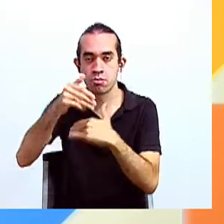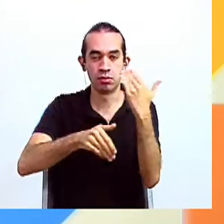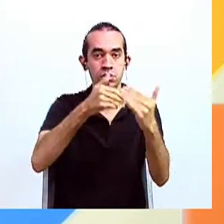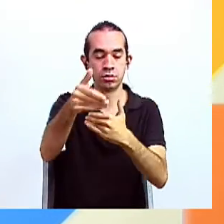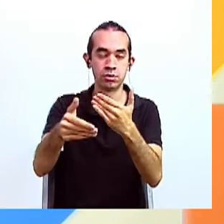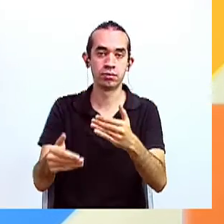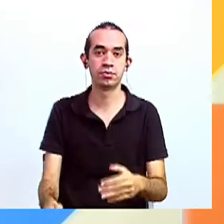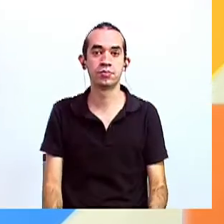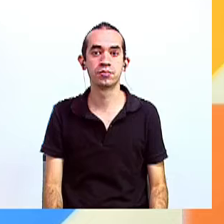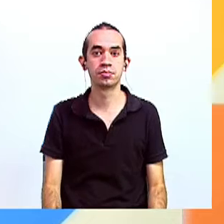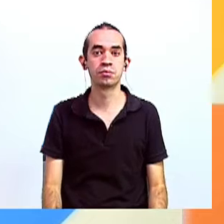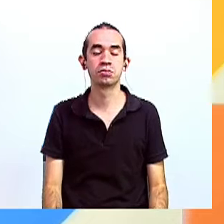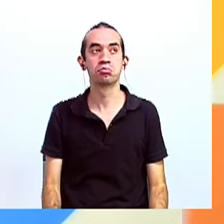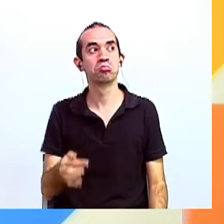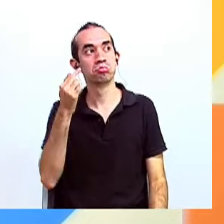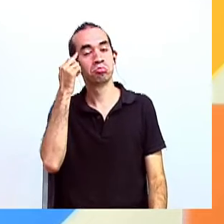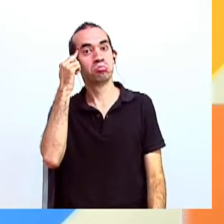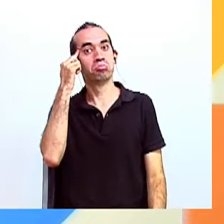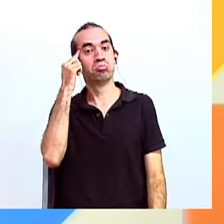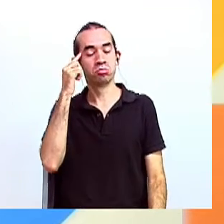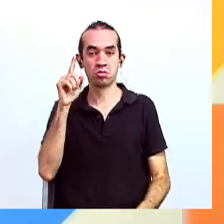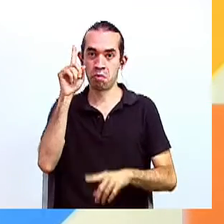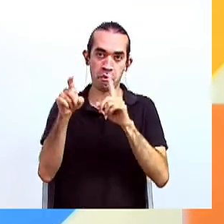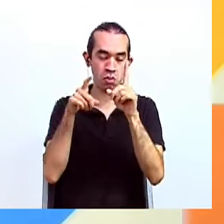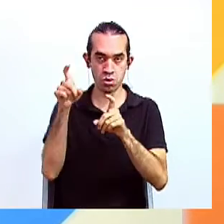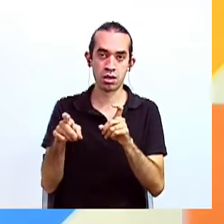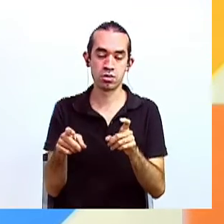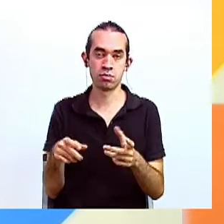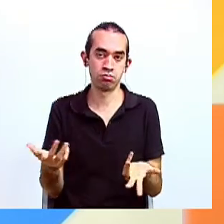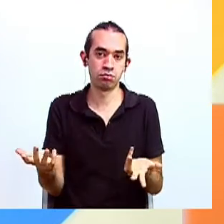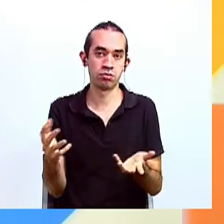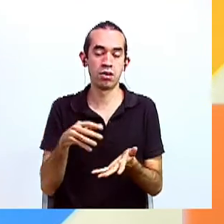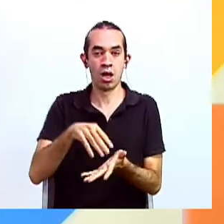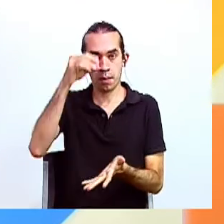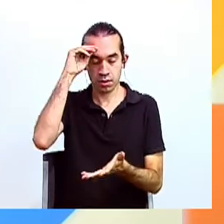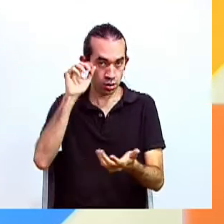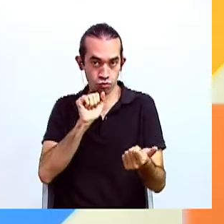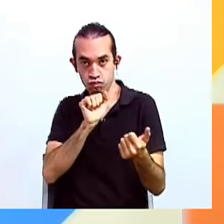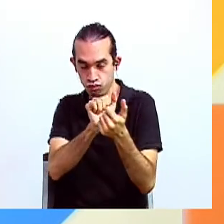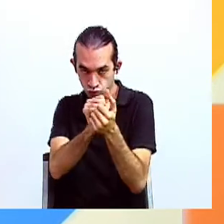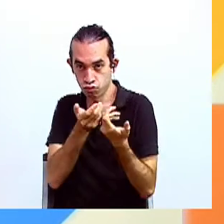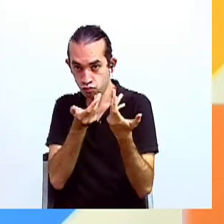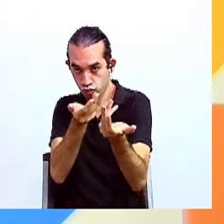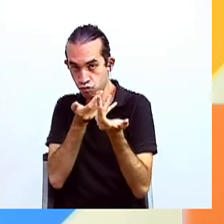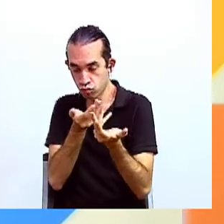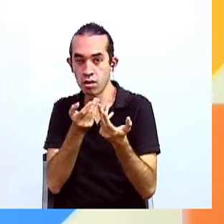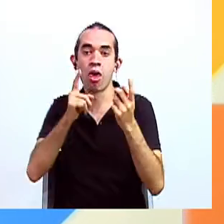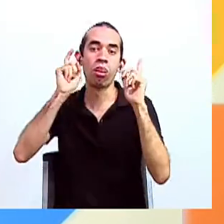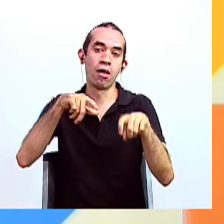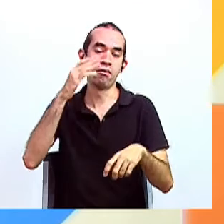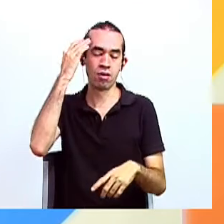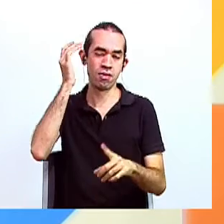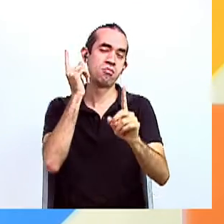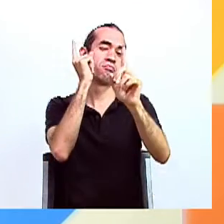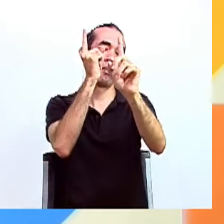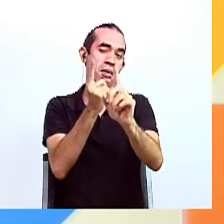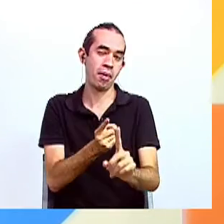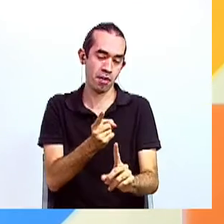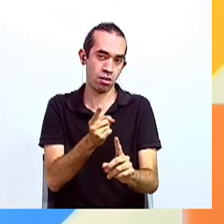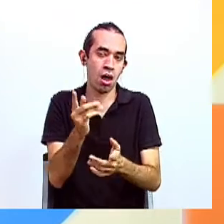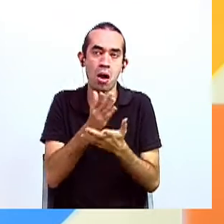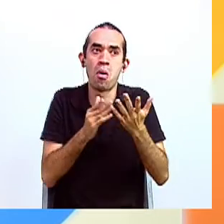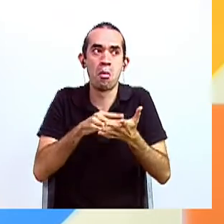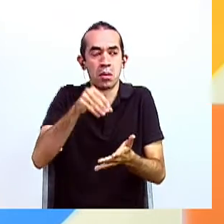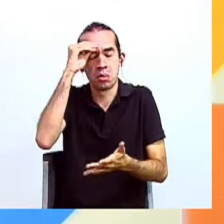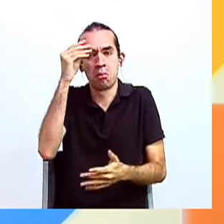Ahora, planteémonos algunas preguntas, porque para aprender juntos debemos saber qué es lo que qué queremos